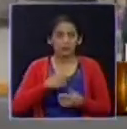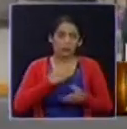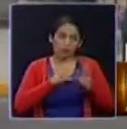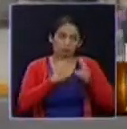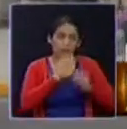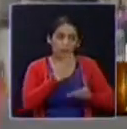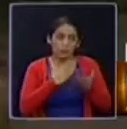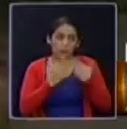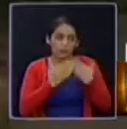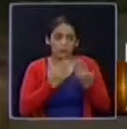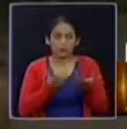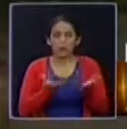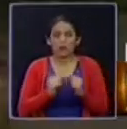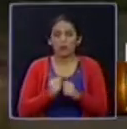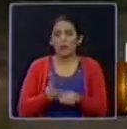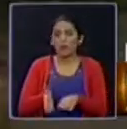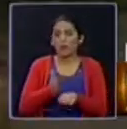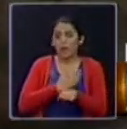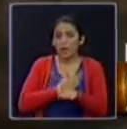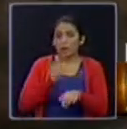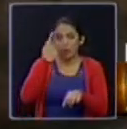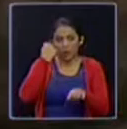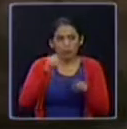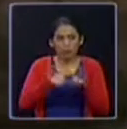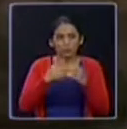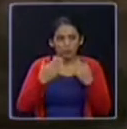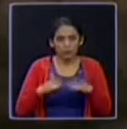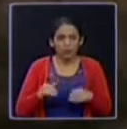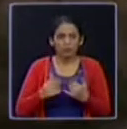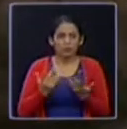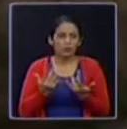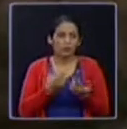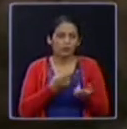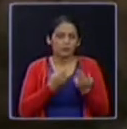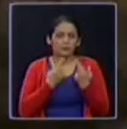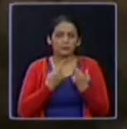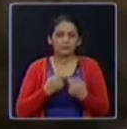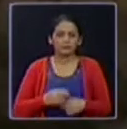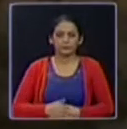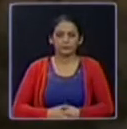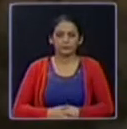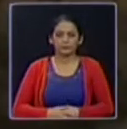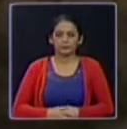a los que se habría llegado en esas citas. Cristina Cabezas, Telerama Noticias.